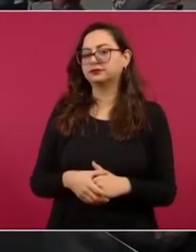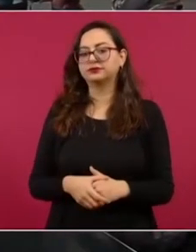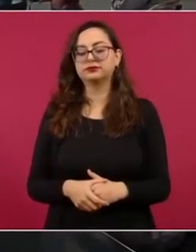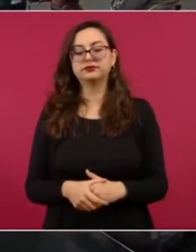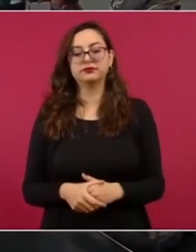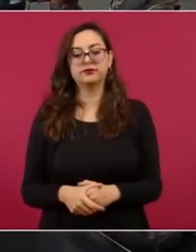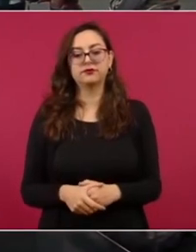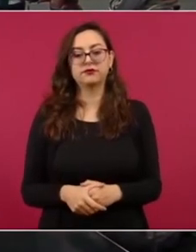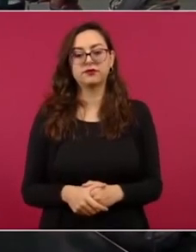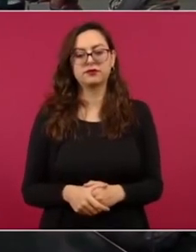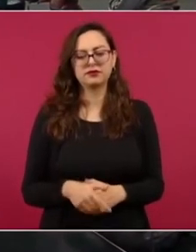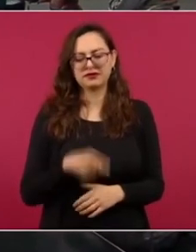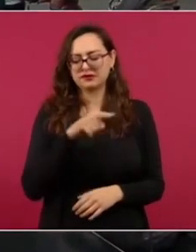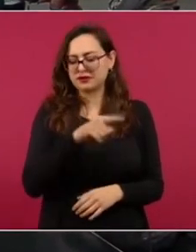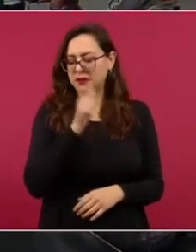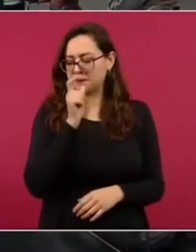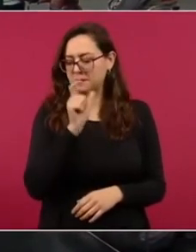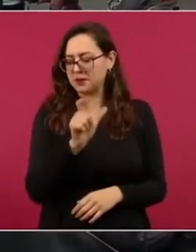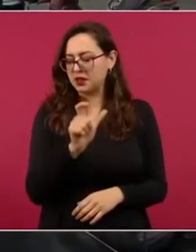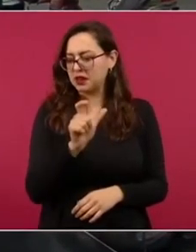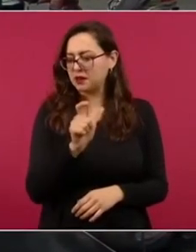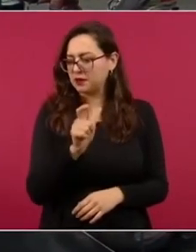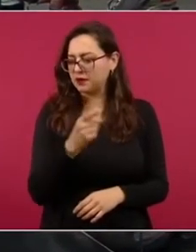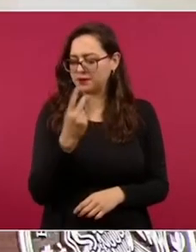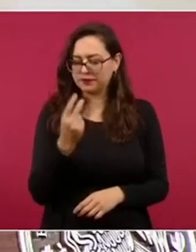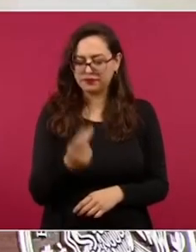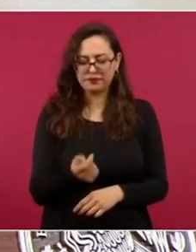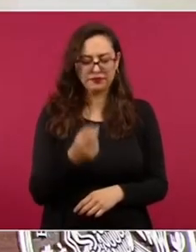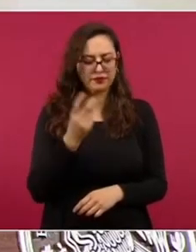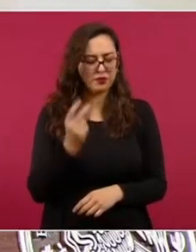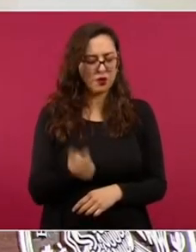No, no,